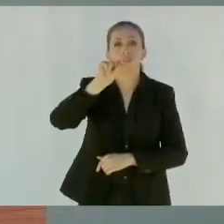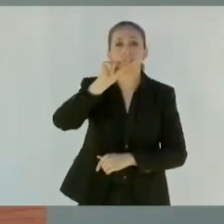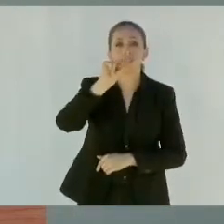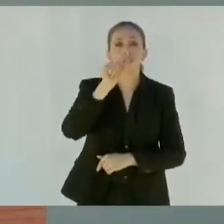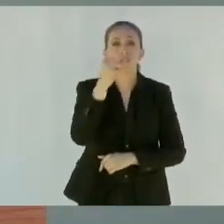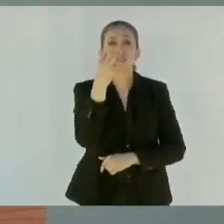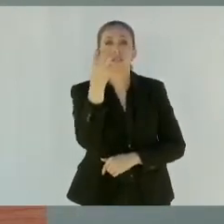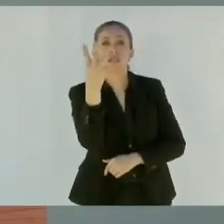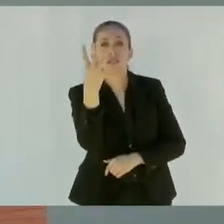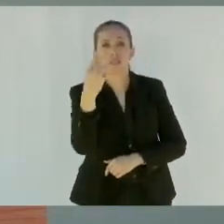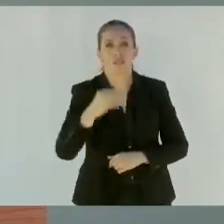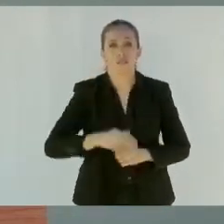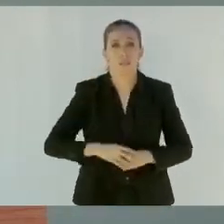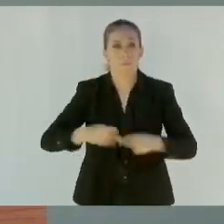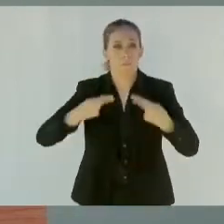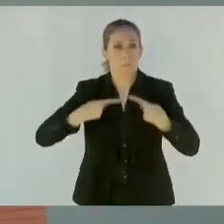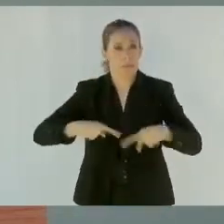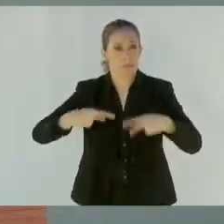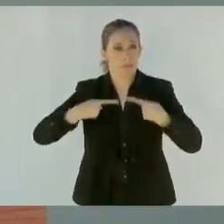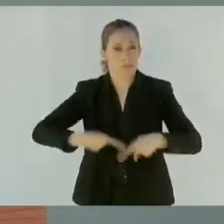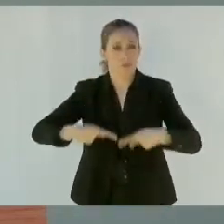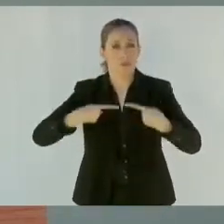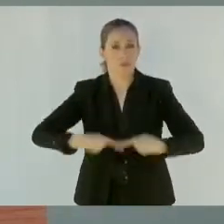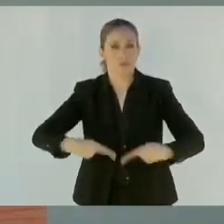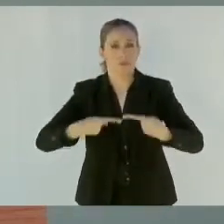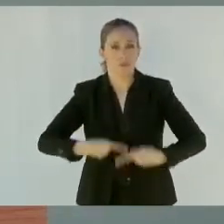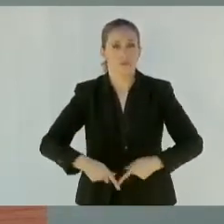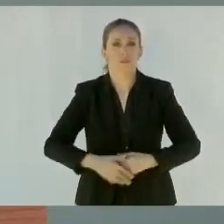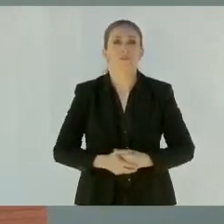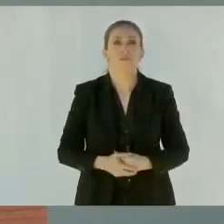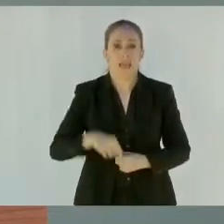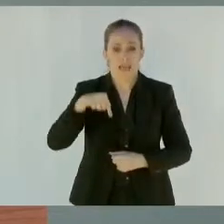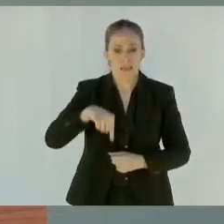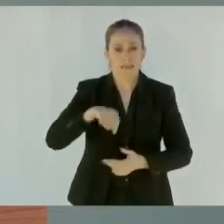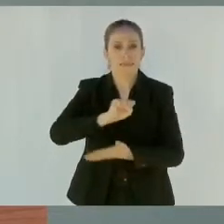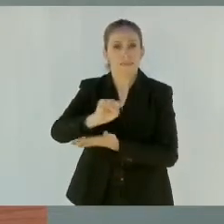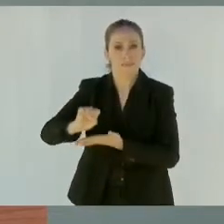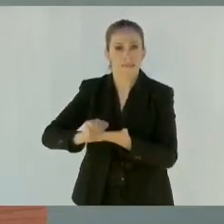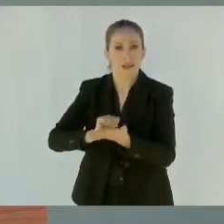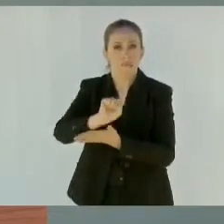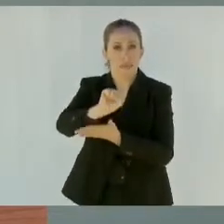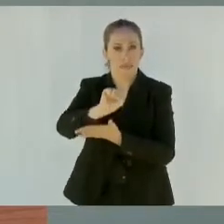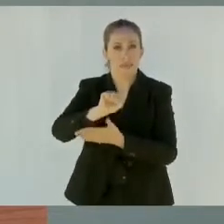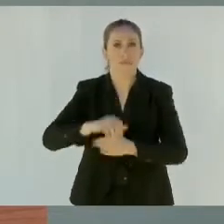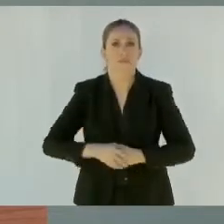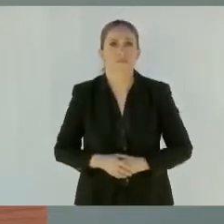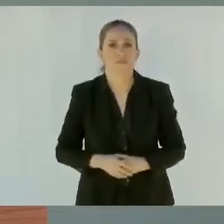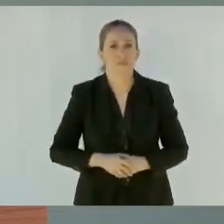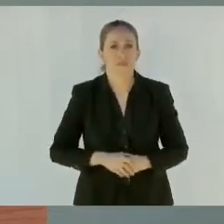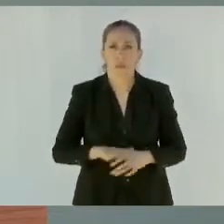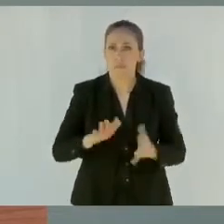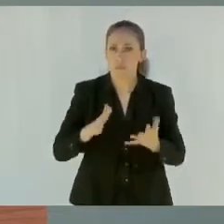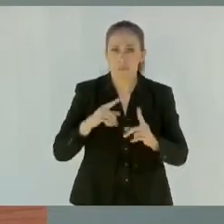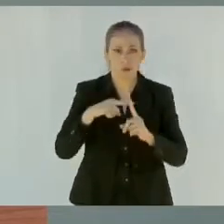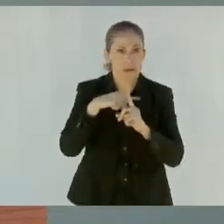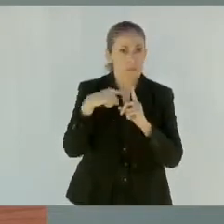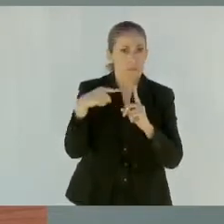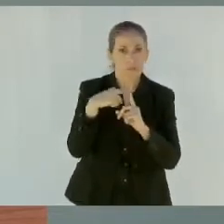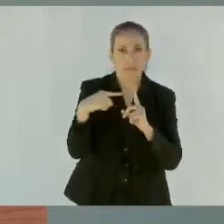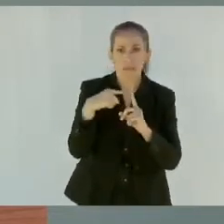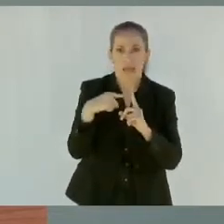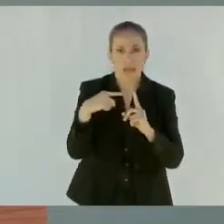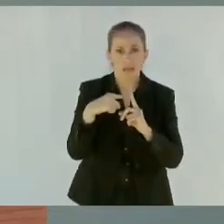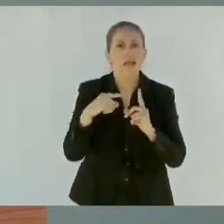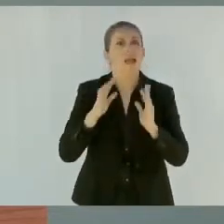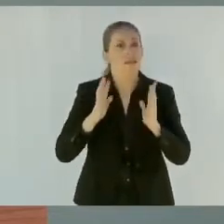5,483 ciudadanos, personas de Sabinas. La mitad está recibiendo de